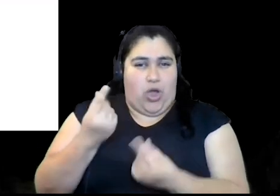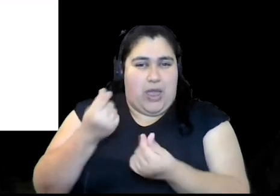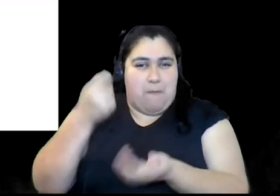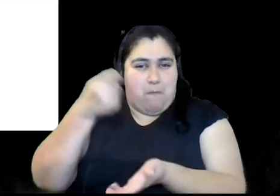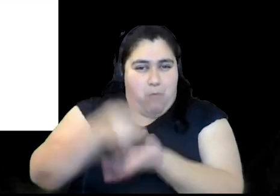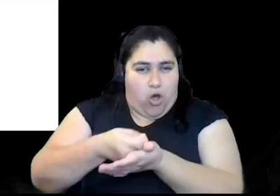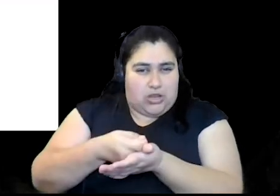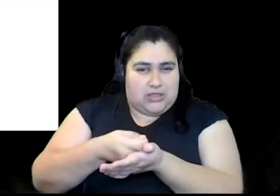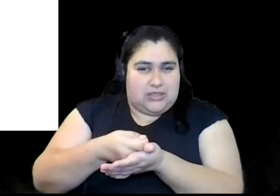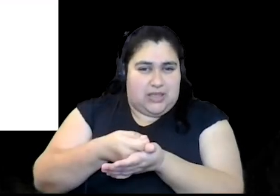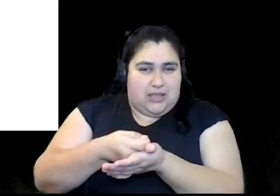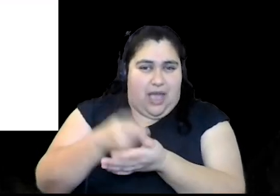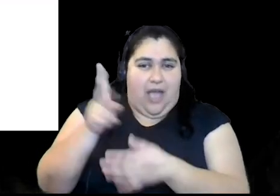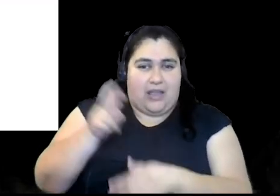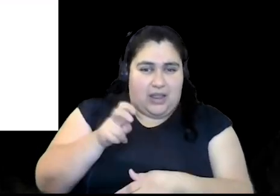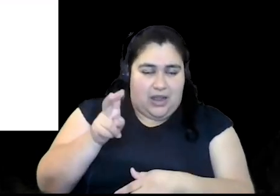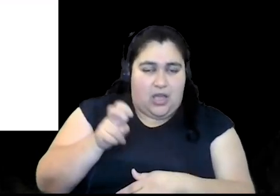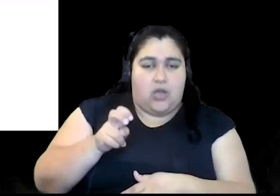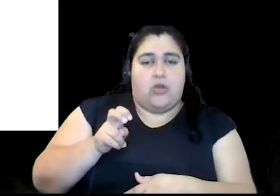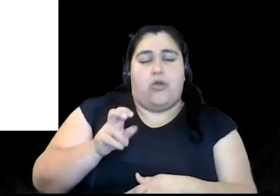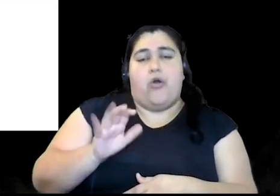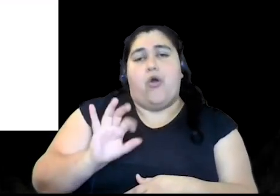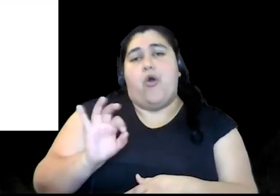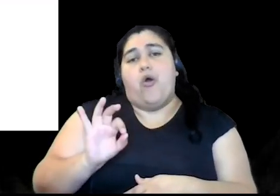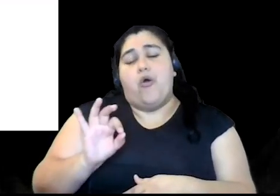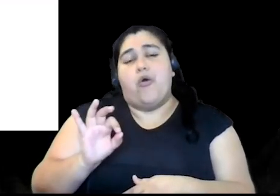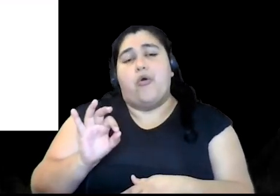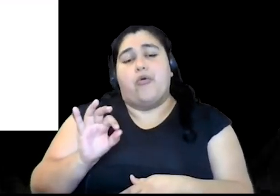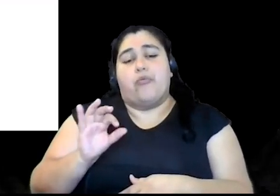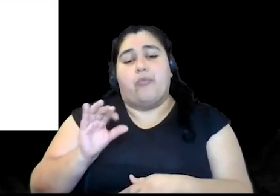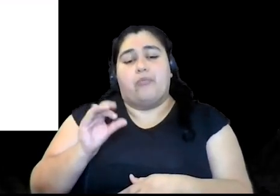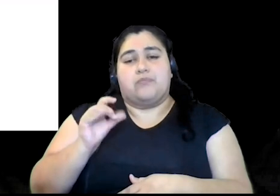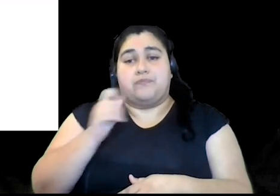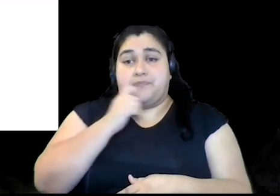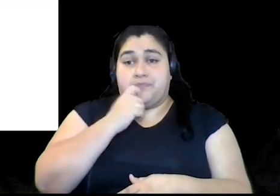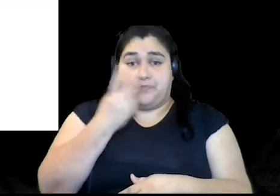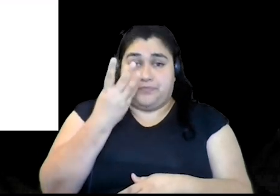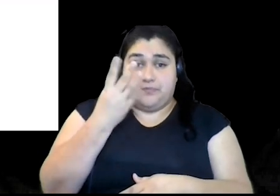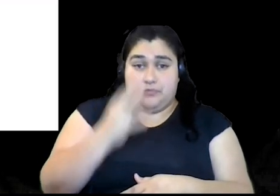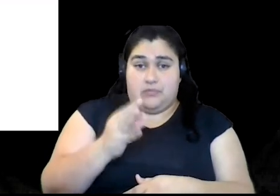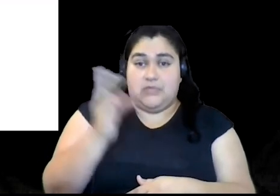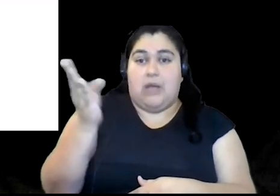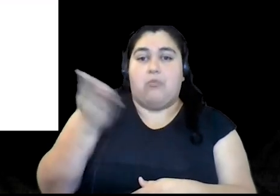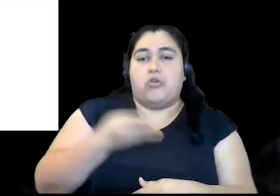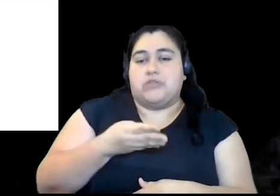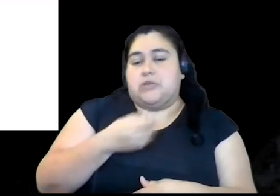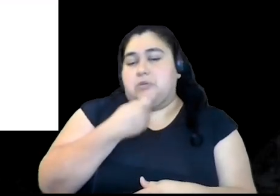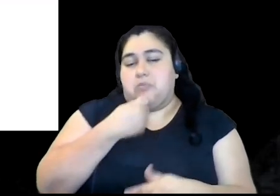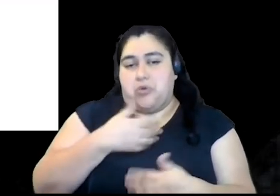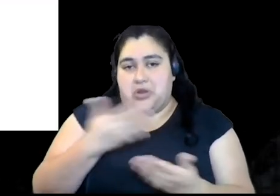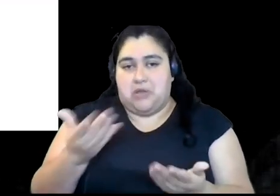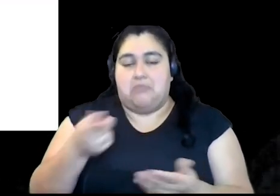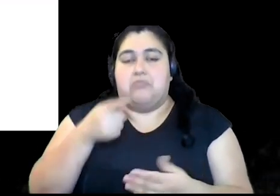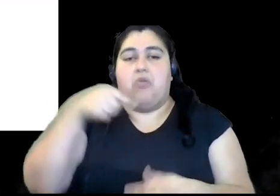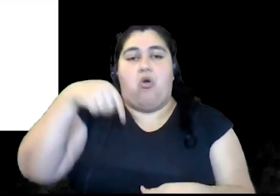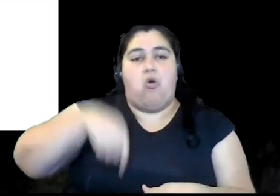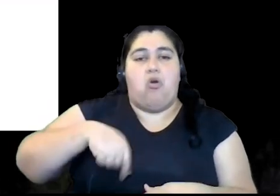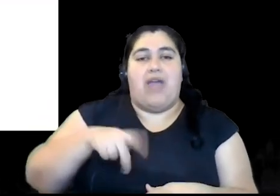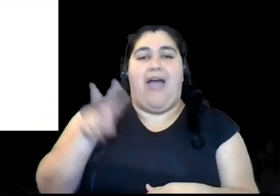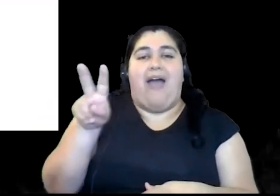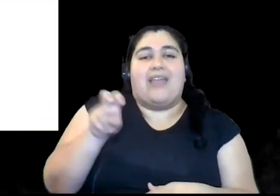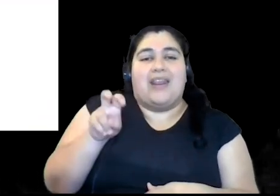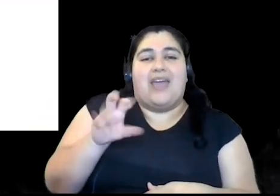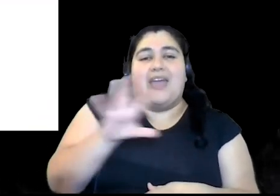de alquiler, ¿sí? O establecer si ese 40%, supónganse que el alquiler hoy